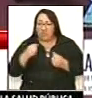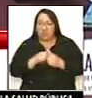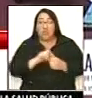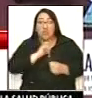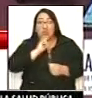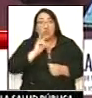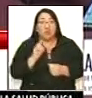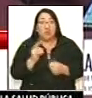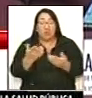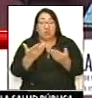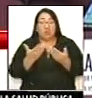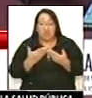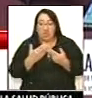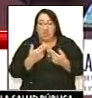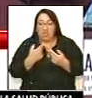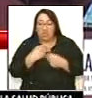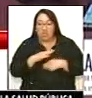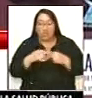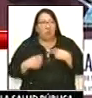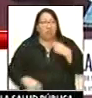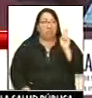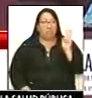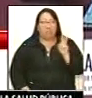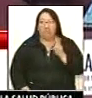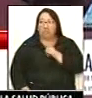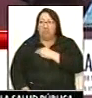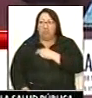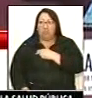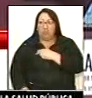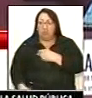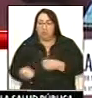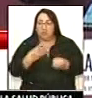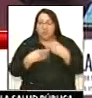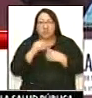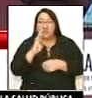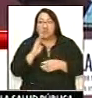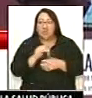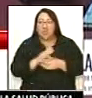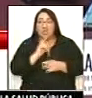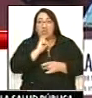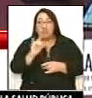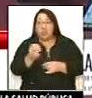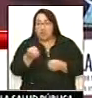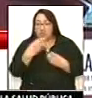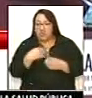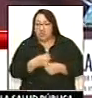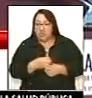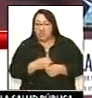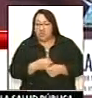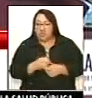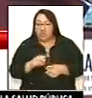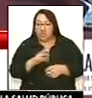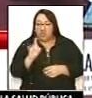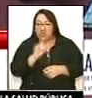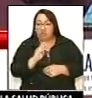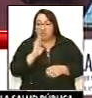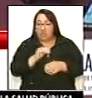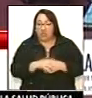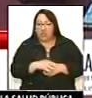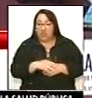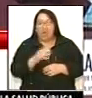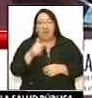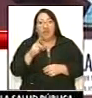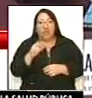Unidos, en las narices de todos nosotros. Nos enteramos por el Banco de Estados Unidos que habían utilizado sus bancos para la plata de